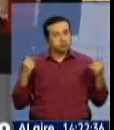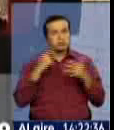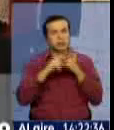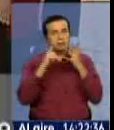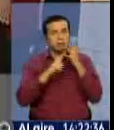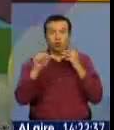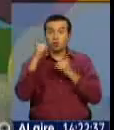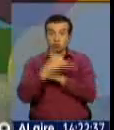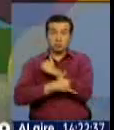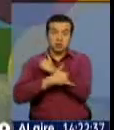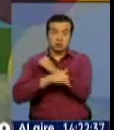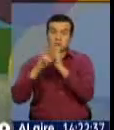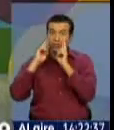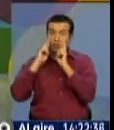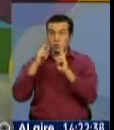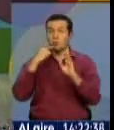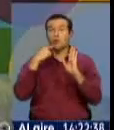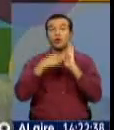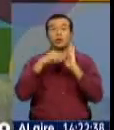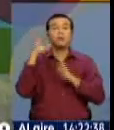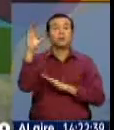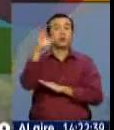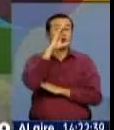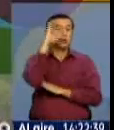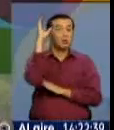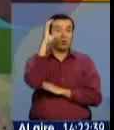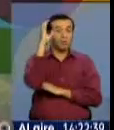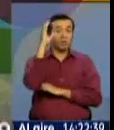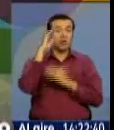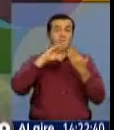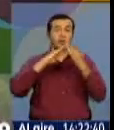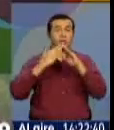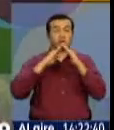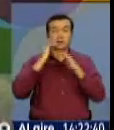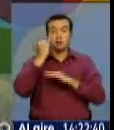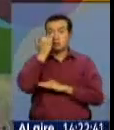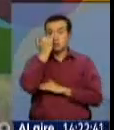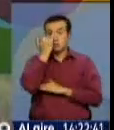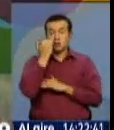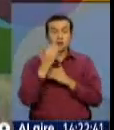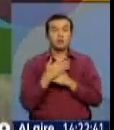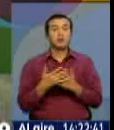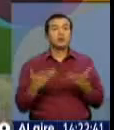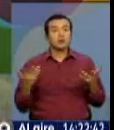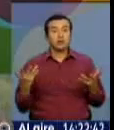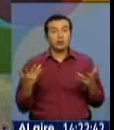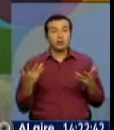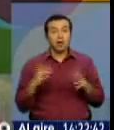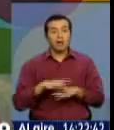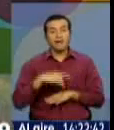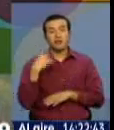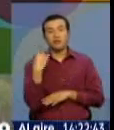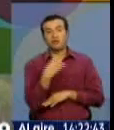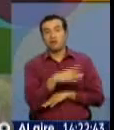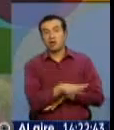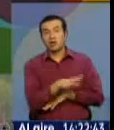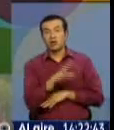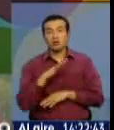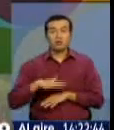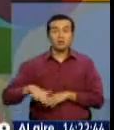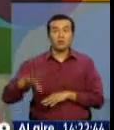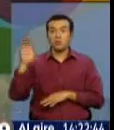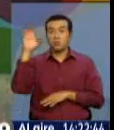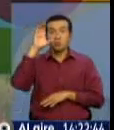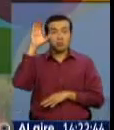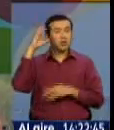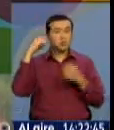otros países. En Colombia, más bien dicho, las comunidades indígenas se encuentran abandonadas. No podemos y